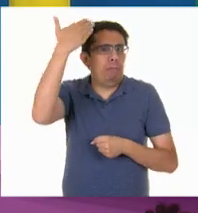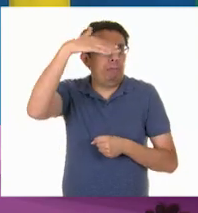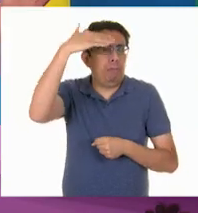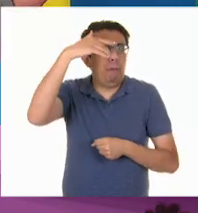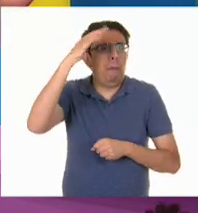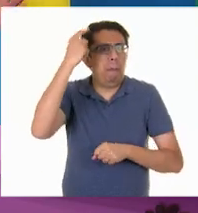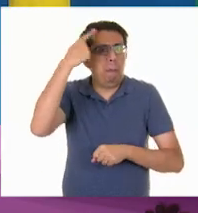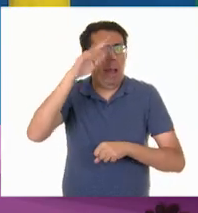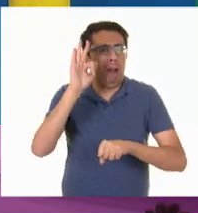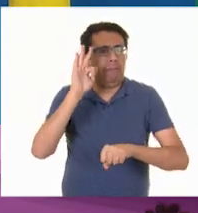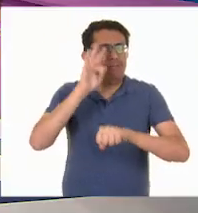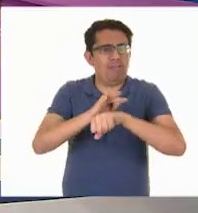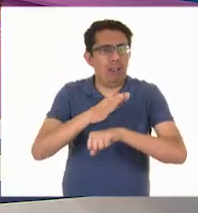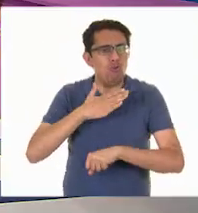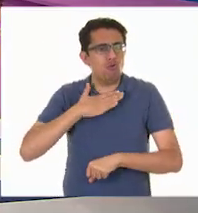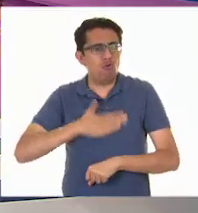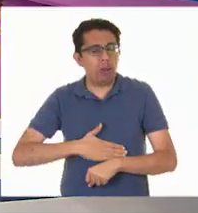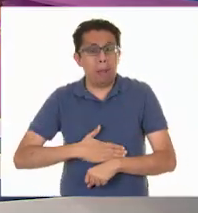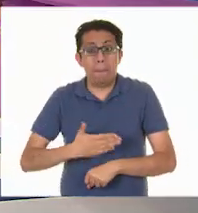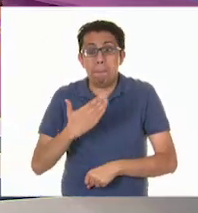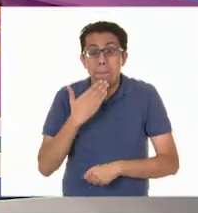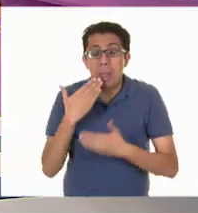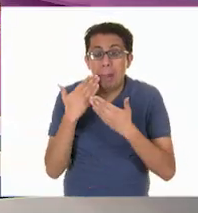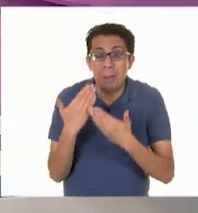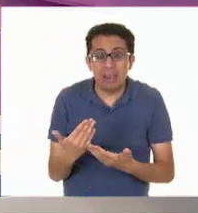justas. Ale, bienvenida.